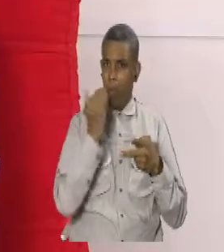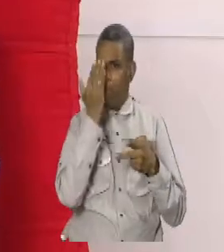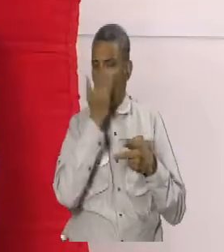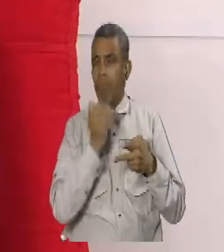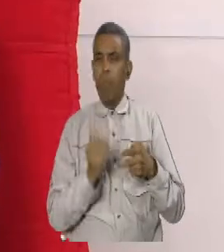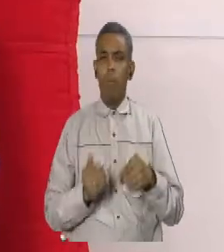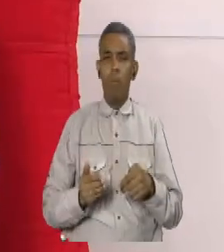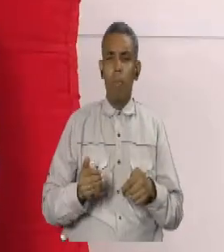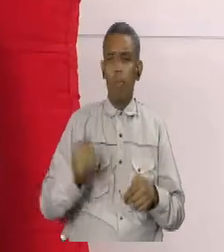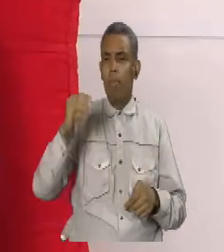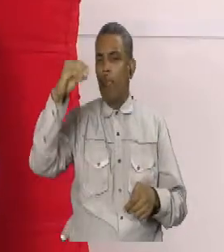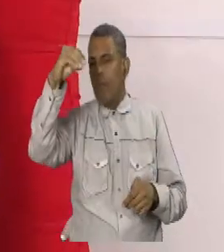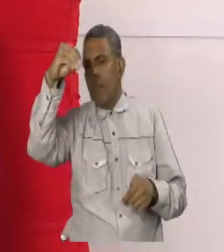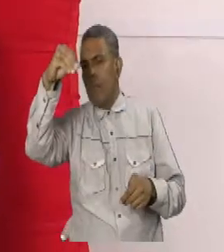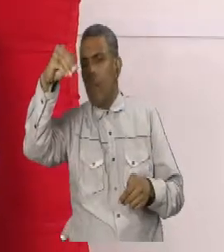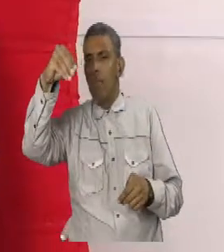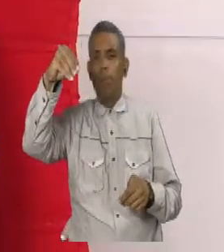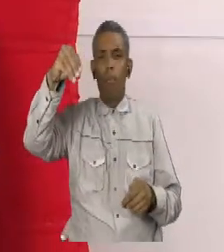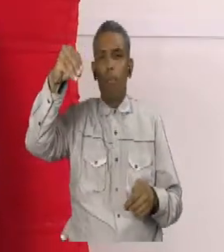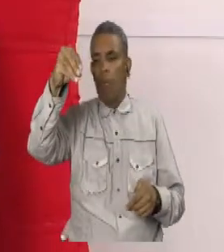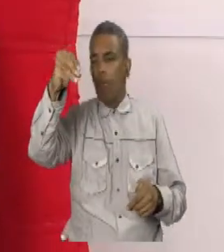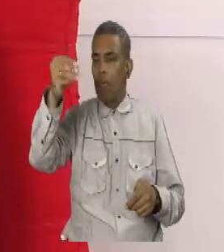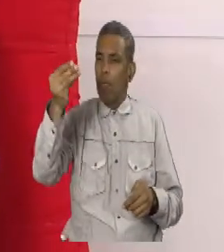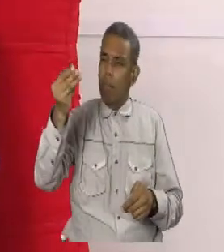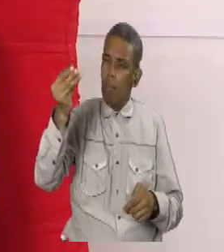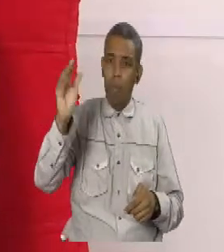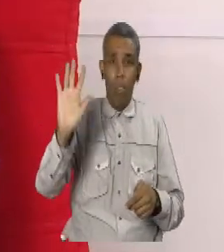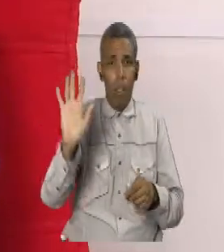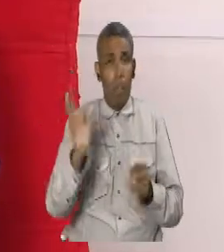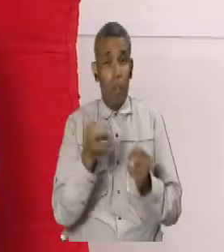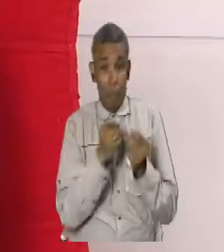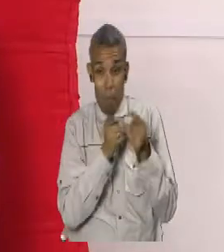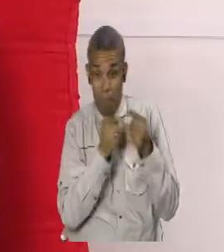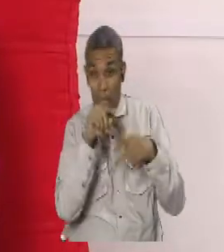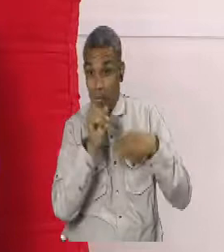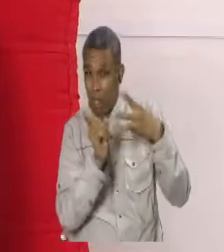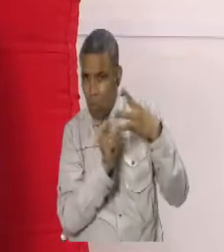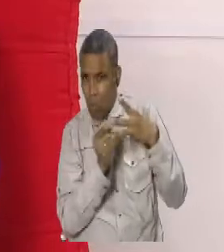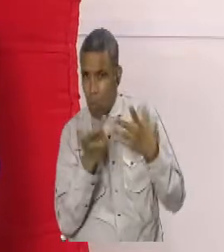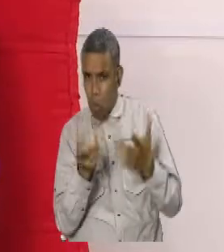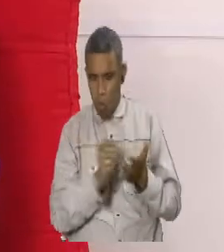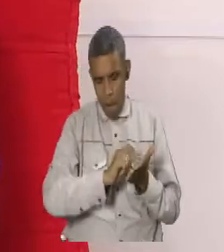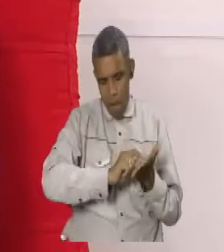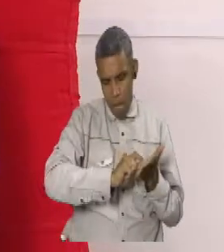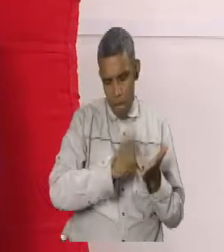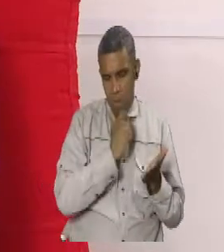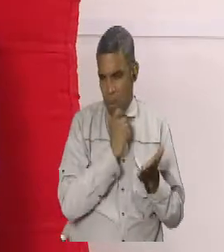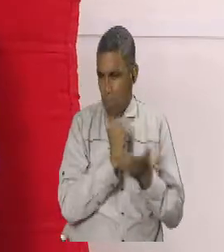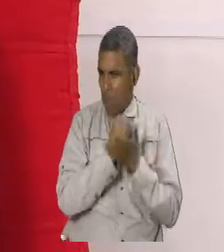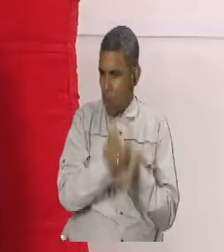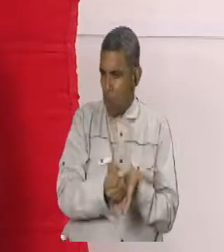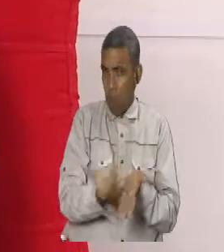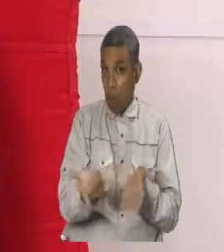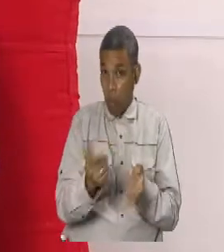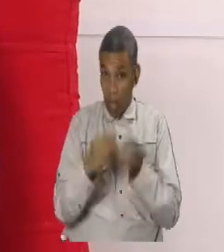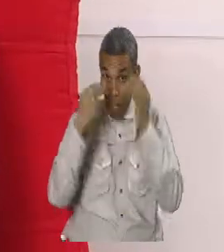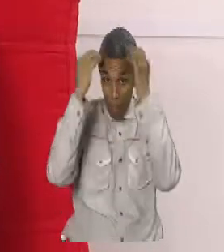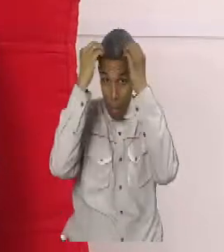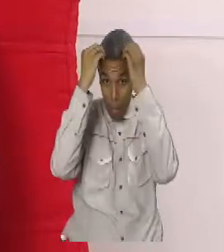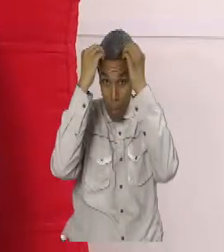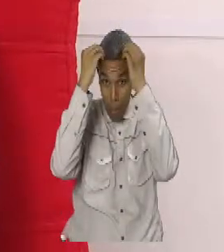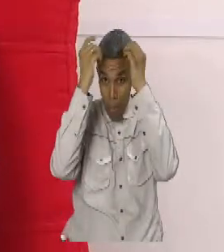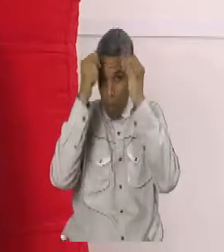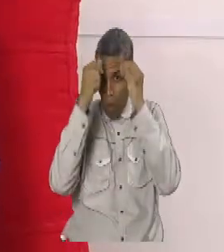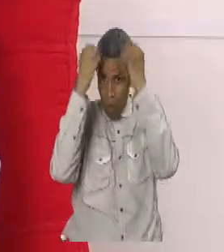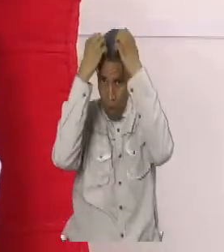múltiples tratamientos para el cabello, desde diseñar una fórmula magistral para que tú puedas tener una salida de cabello y para tu problema